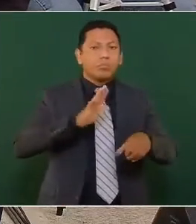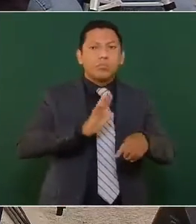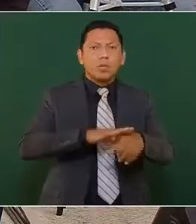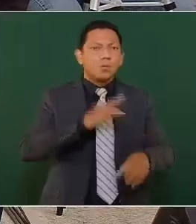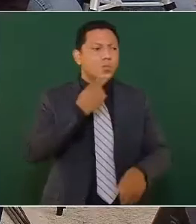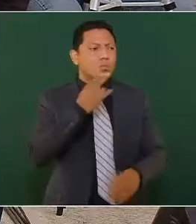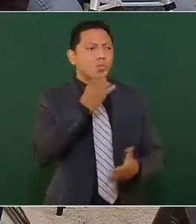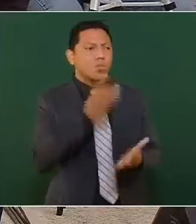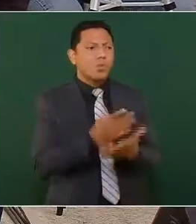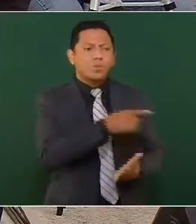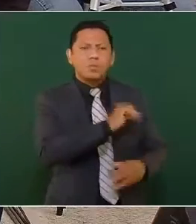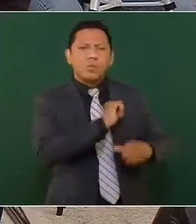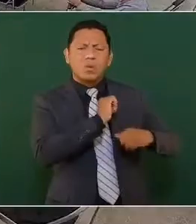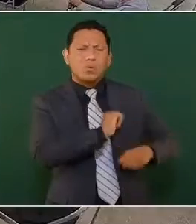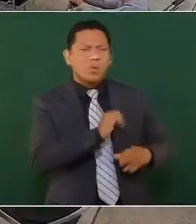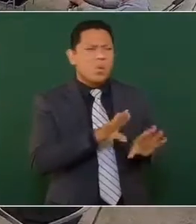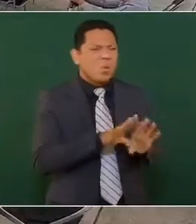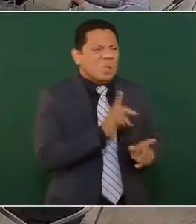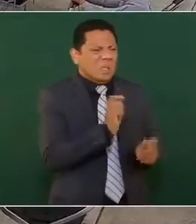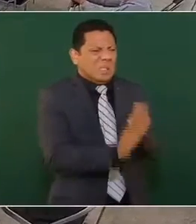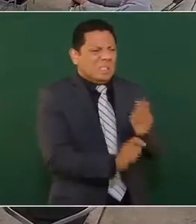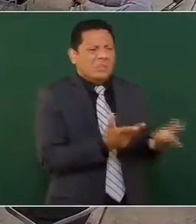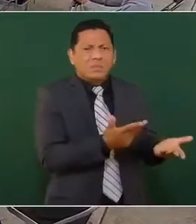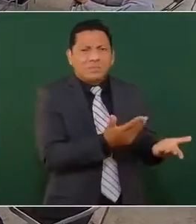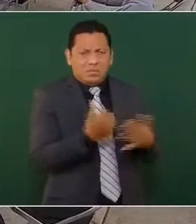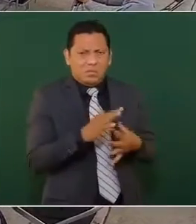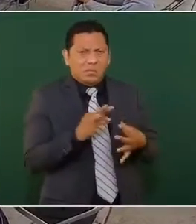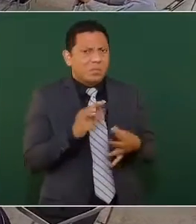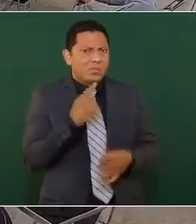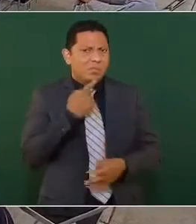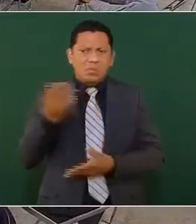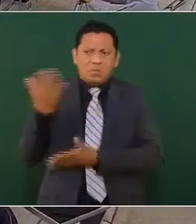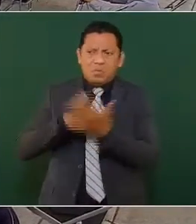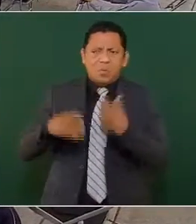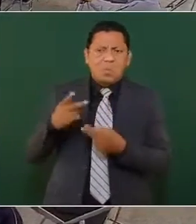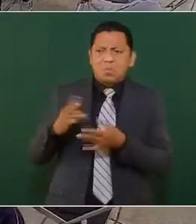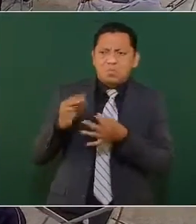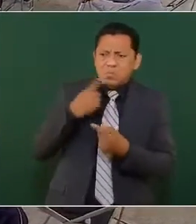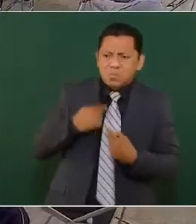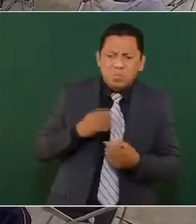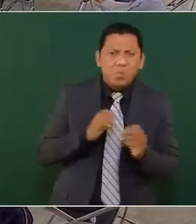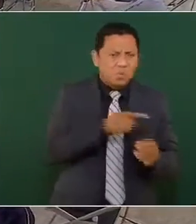Armadas. En particular ese cuestionamiento general, en ausencia del presidente.